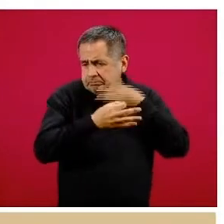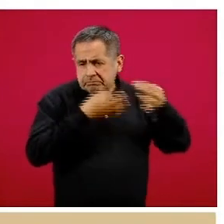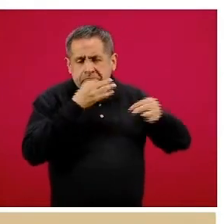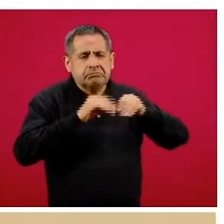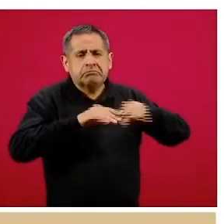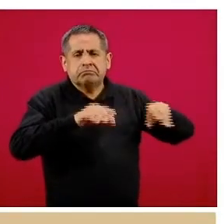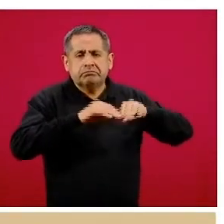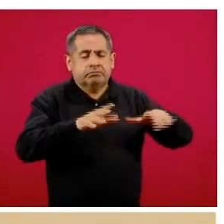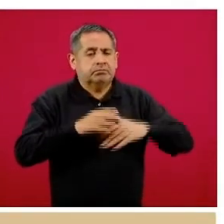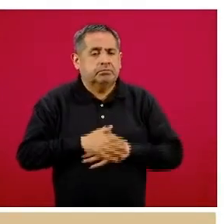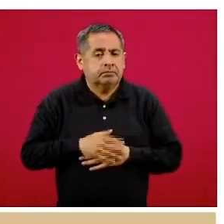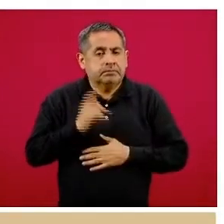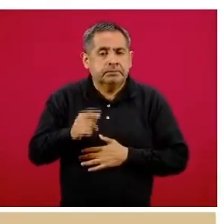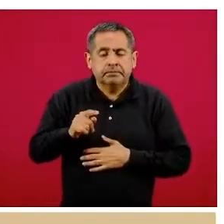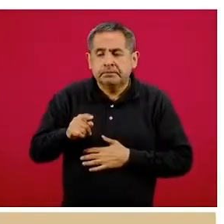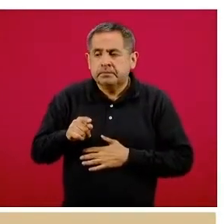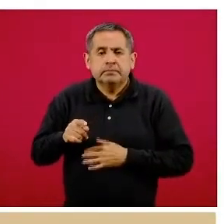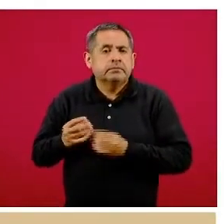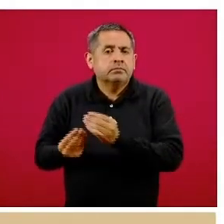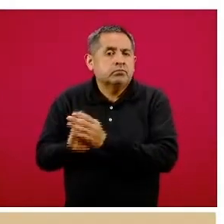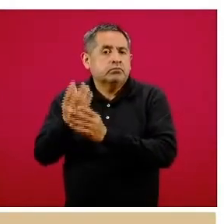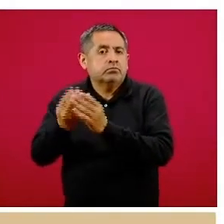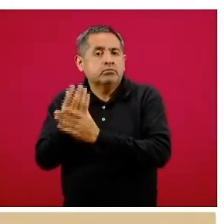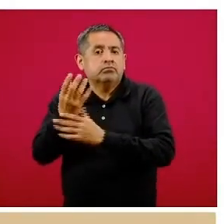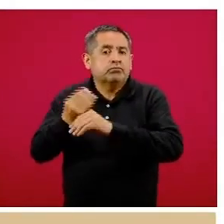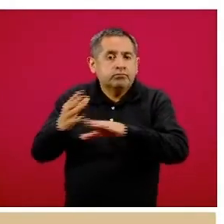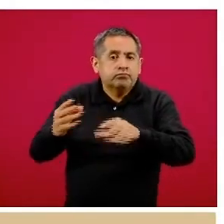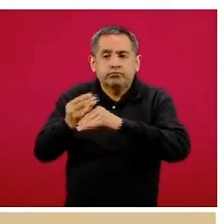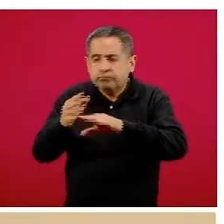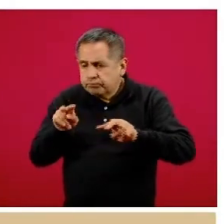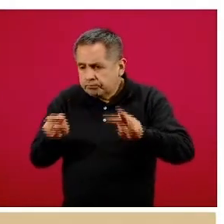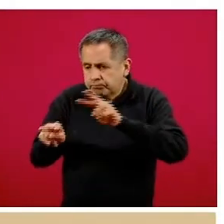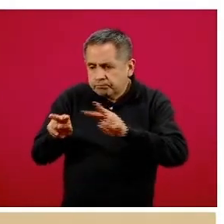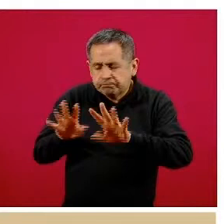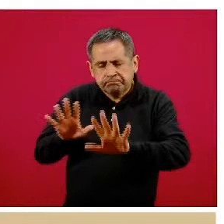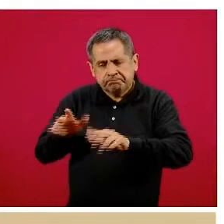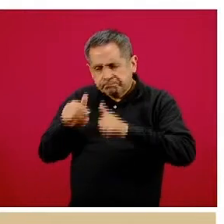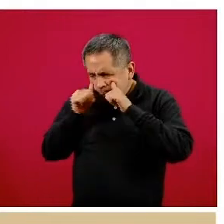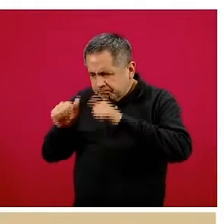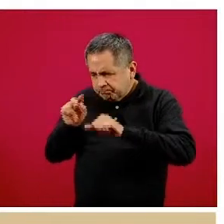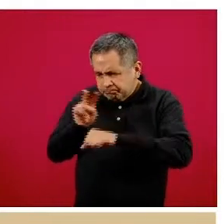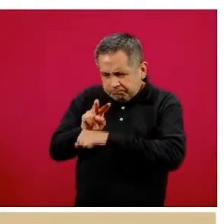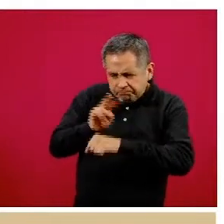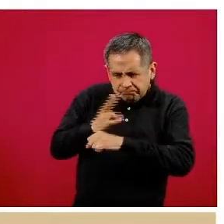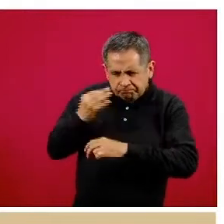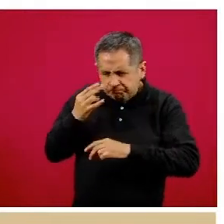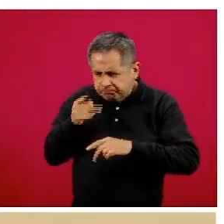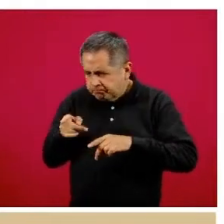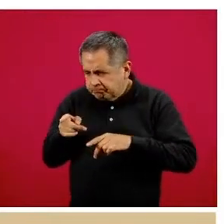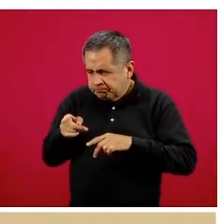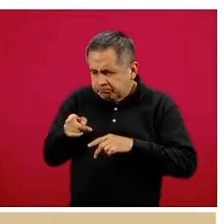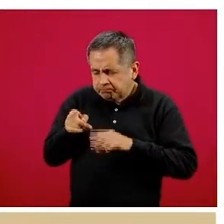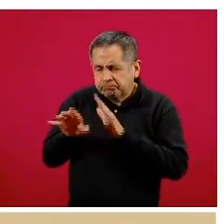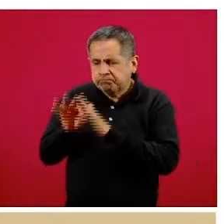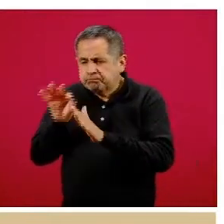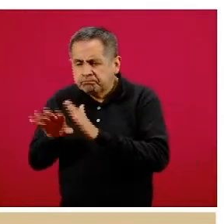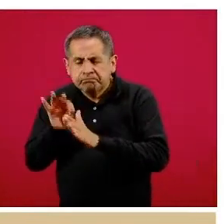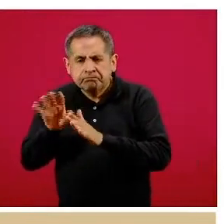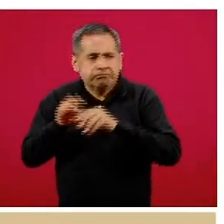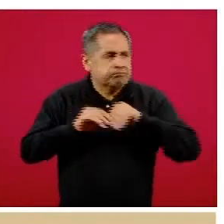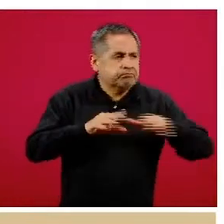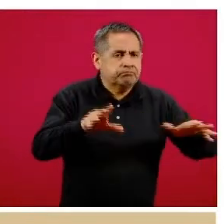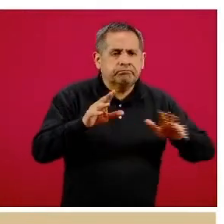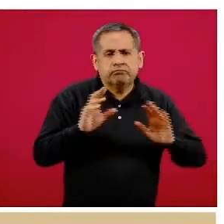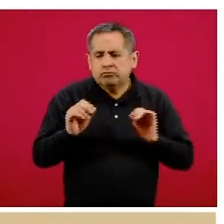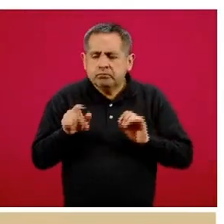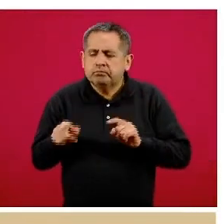comunicación, vigilamos todas estas fuentes oficiales y no oficiales, y realmente es, pues yo creo que